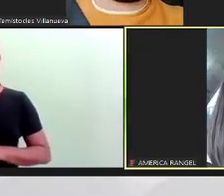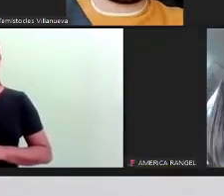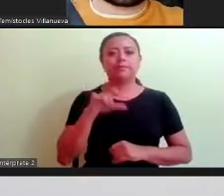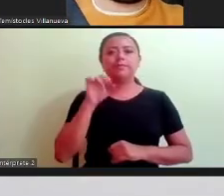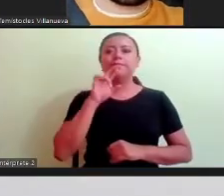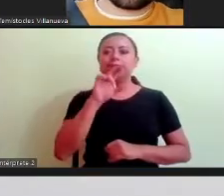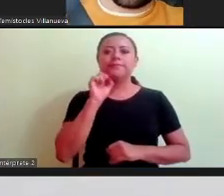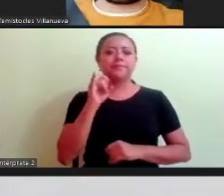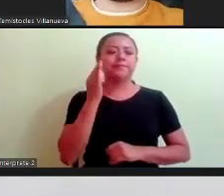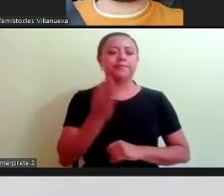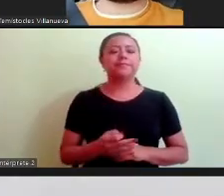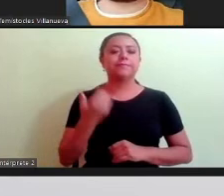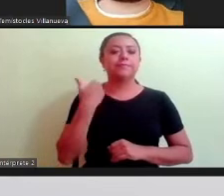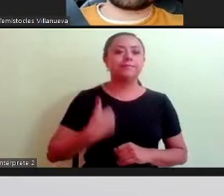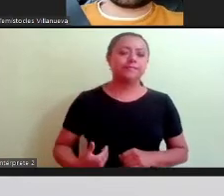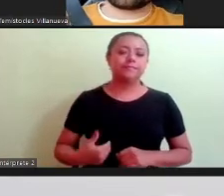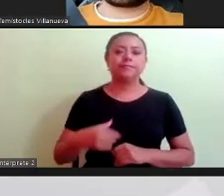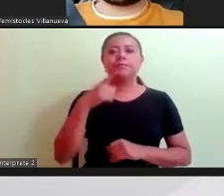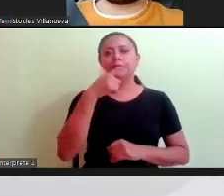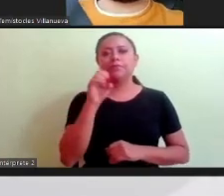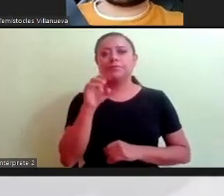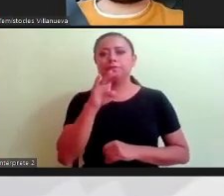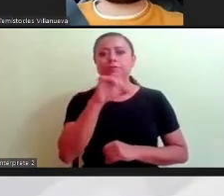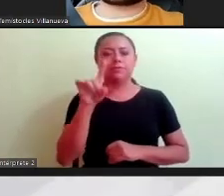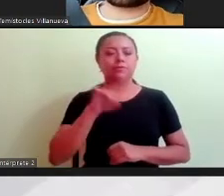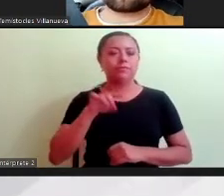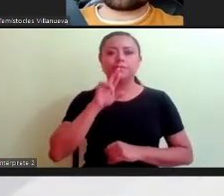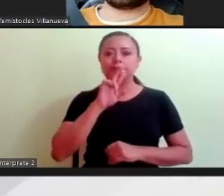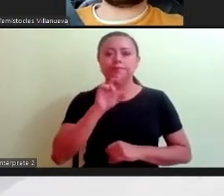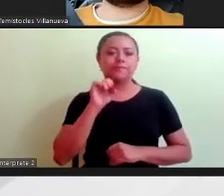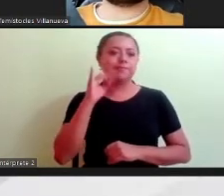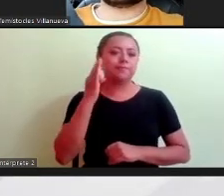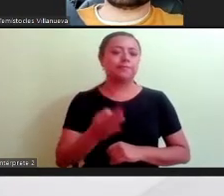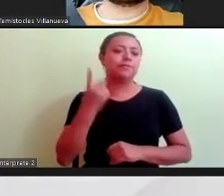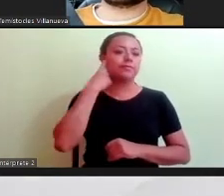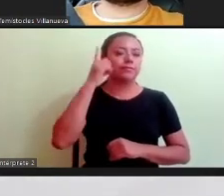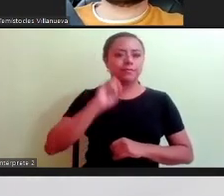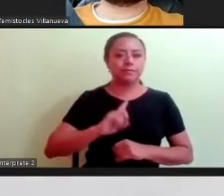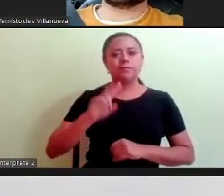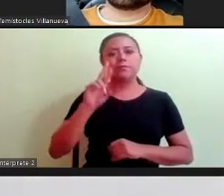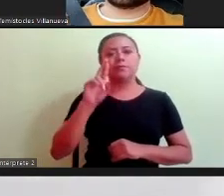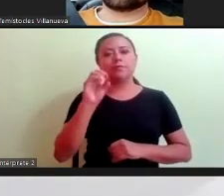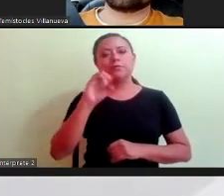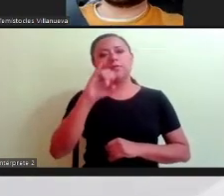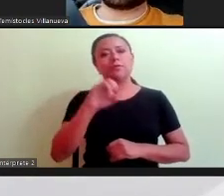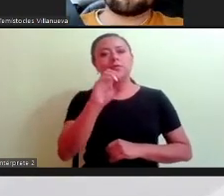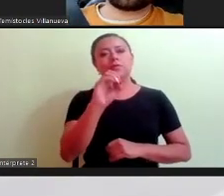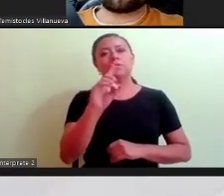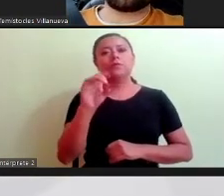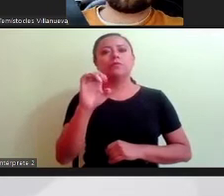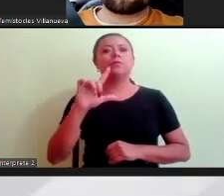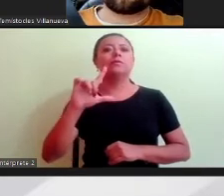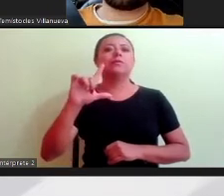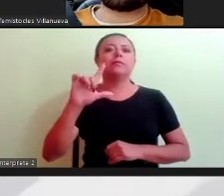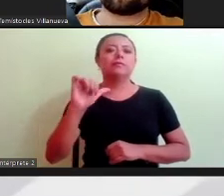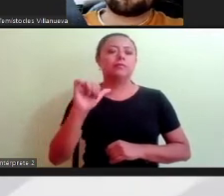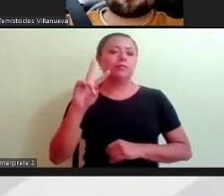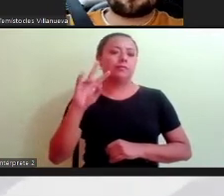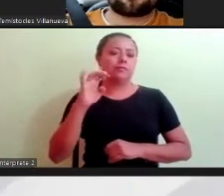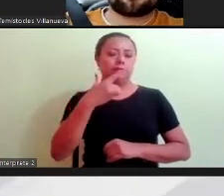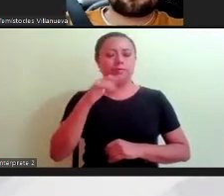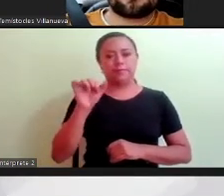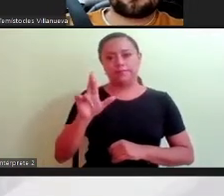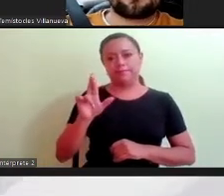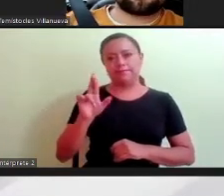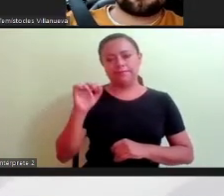Voz, Leonor Gómez Otegui, a favor. Diputada Alessandra Rojo de la Vega. Alessandra Rojo, a favor. Diputado Temístocles